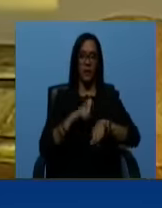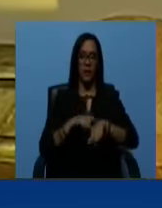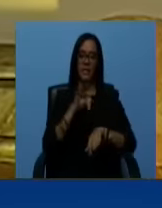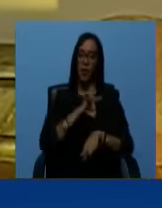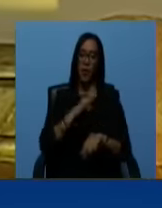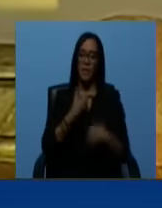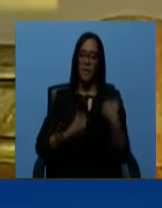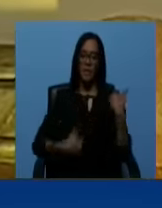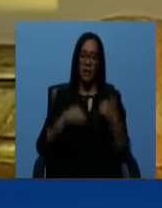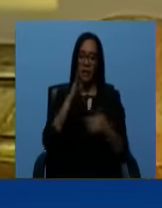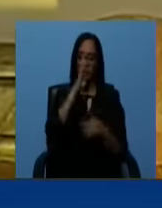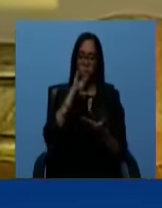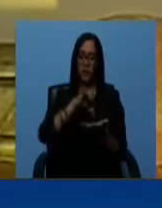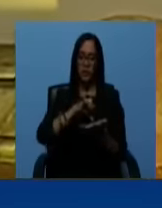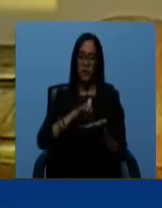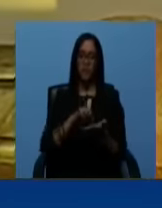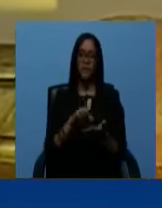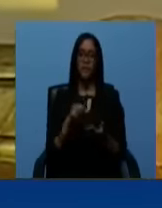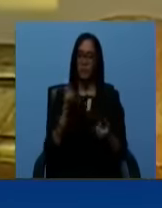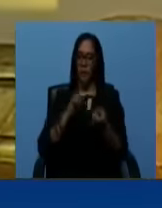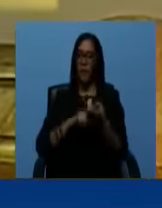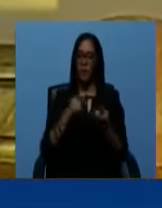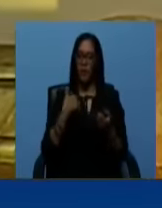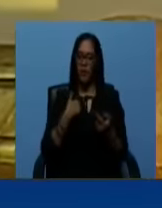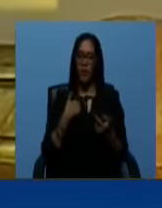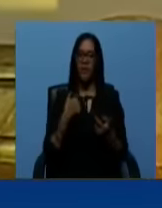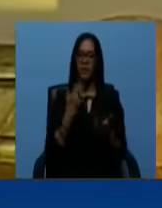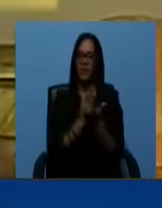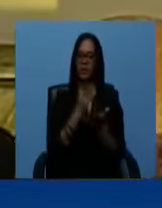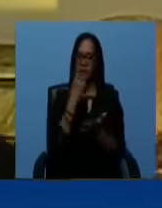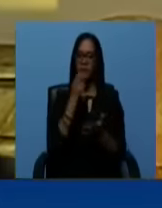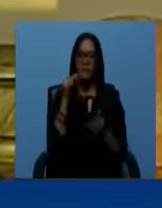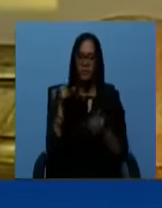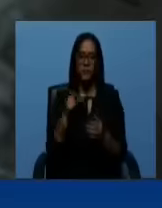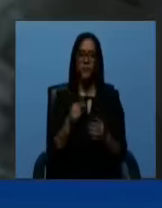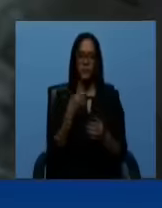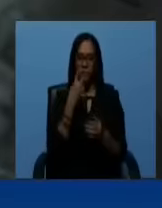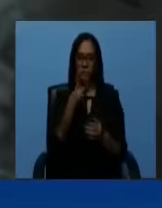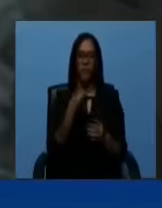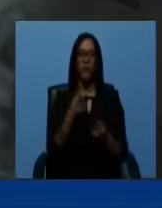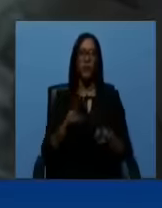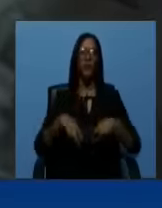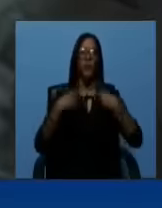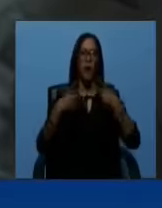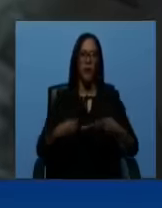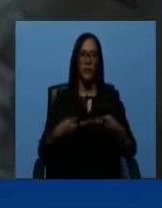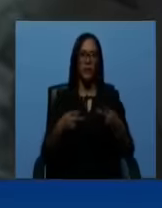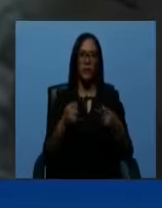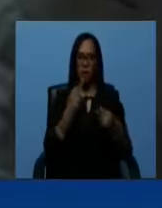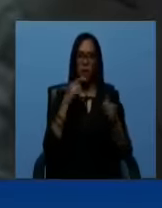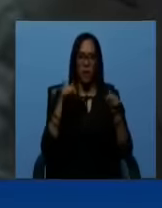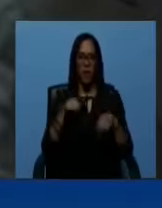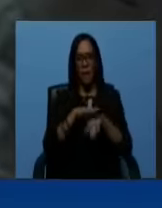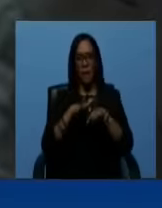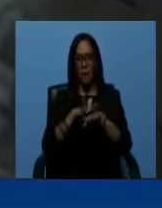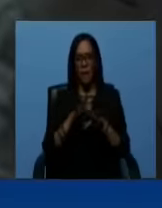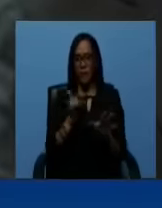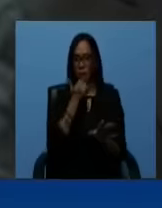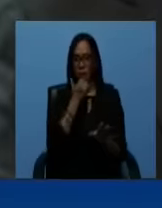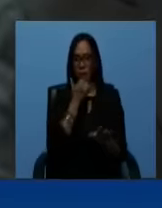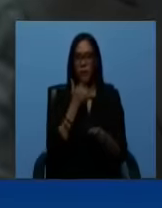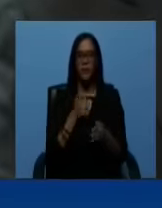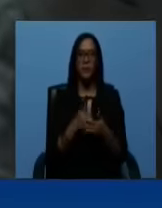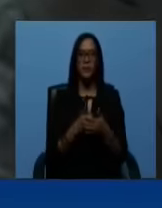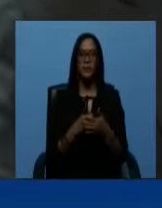Banco Central, Sile y yo siempre recorremos por ahí, he visto reaparecer, digo aquí, me perdona si no es así,